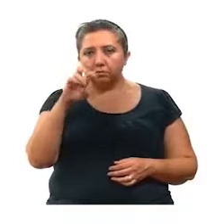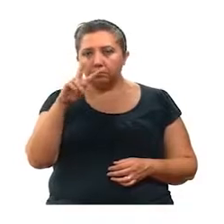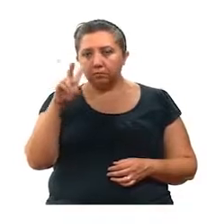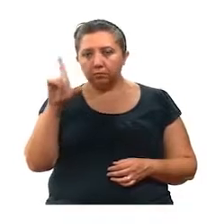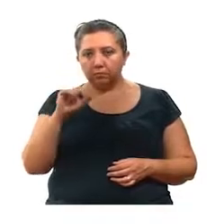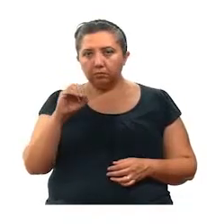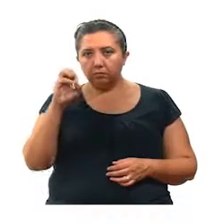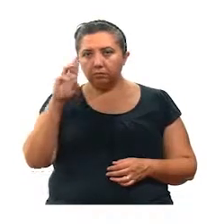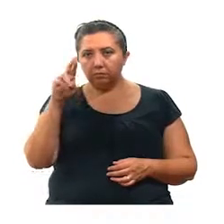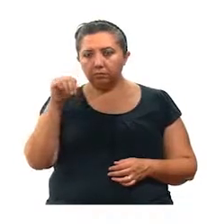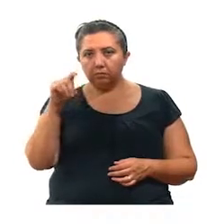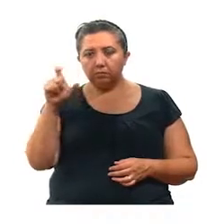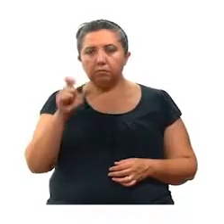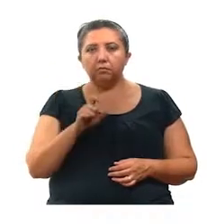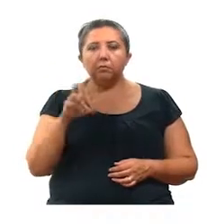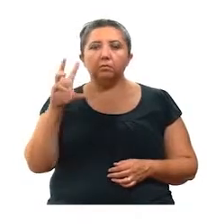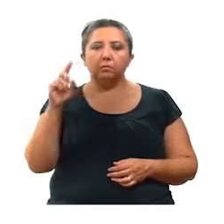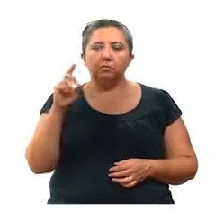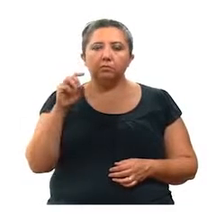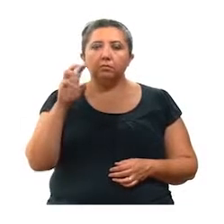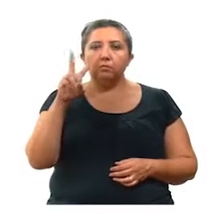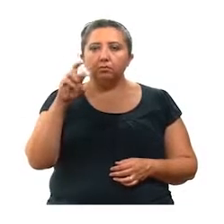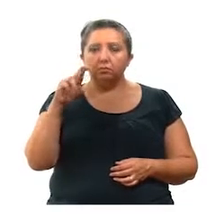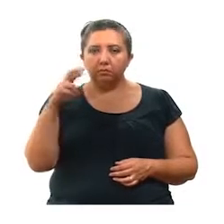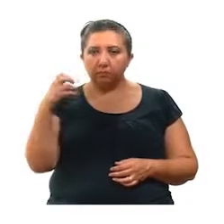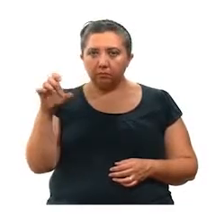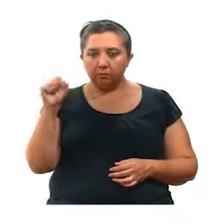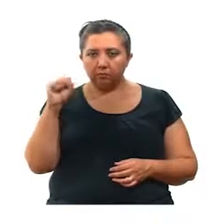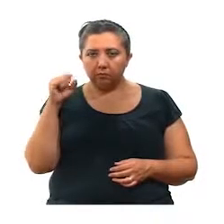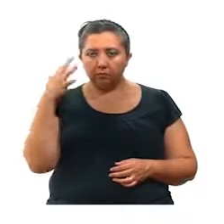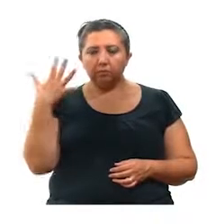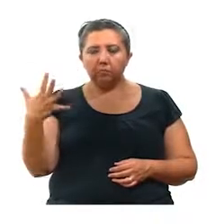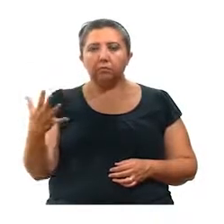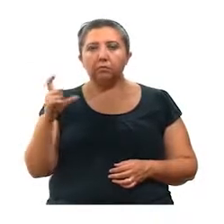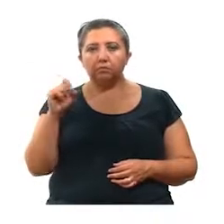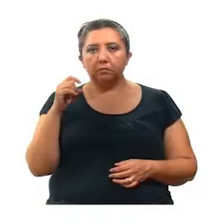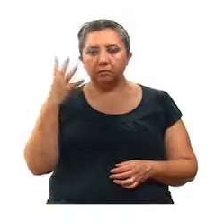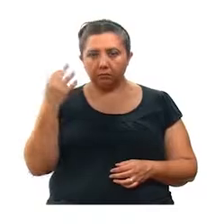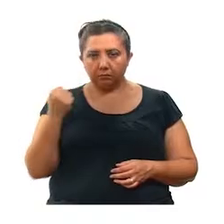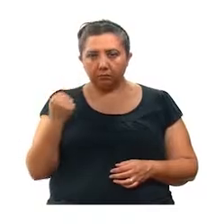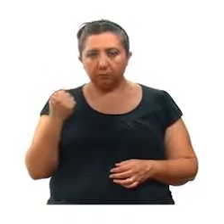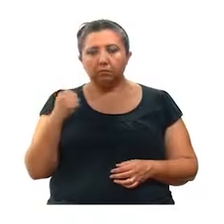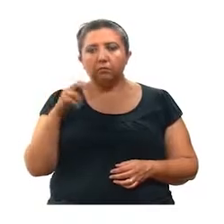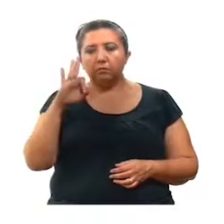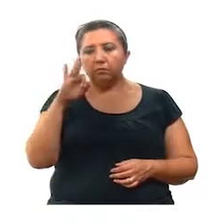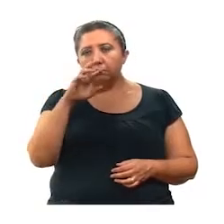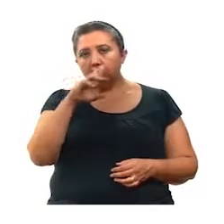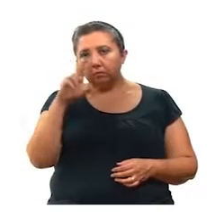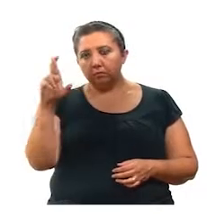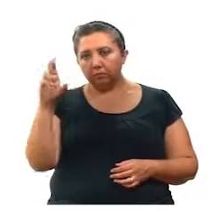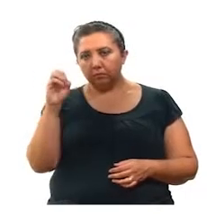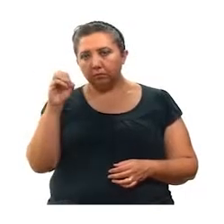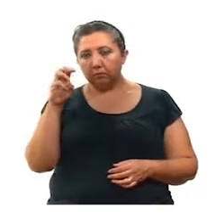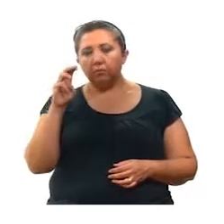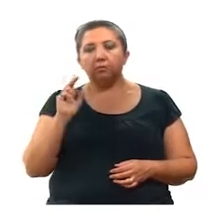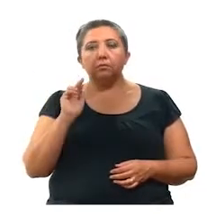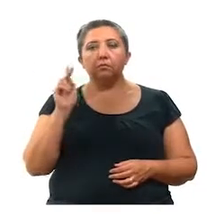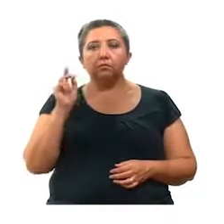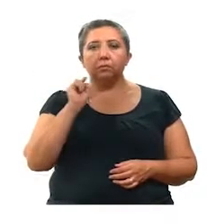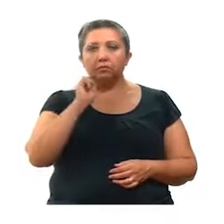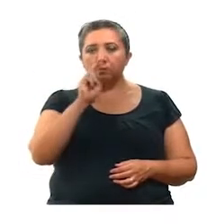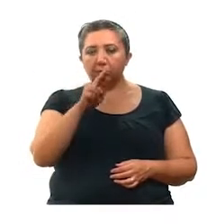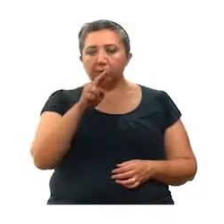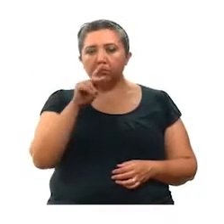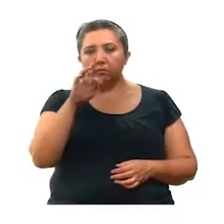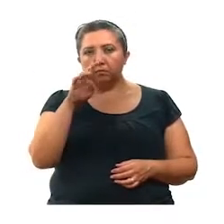y Cordemex, 30, Vergel 65 y Melchor Ocampo, 29, Felipe Carrillo Puerto Norte y Brisas